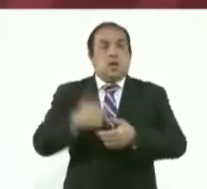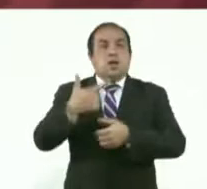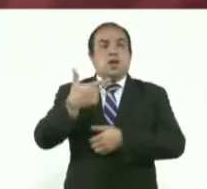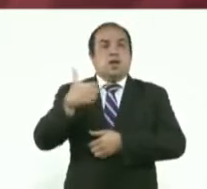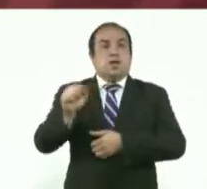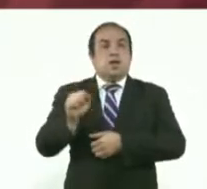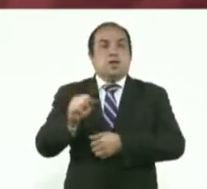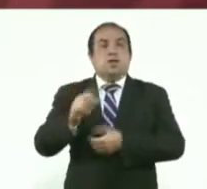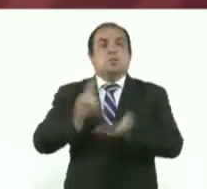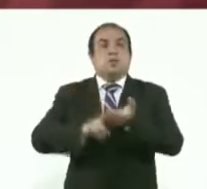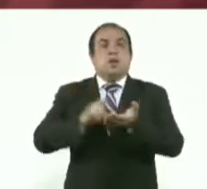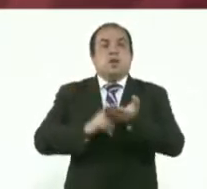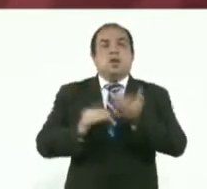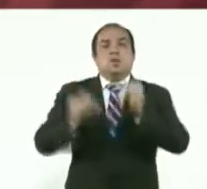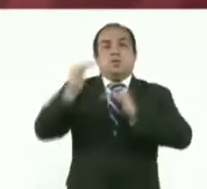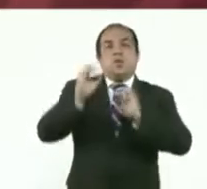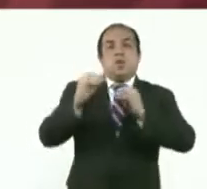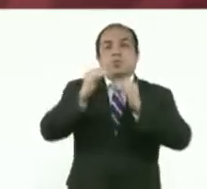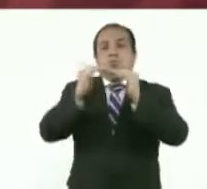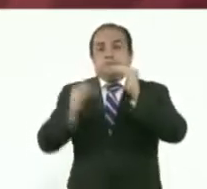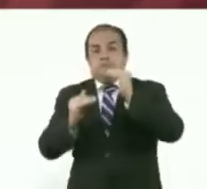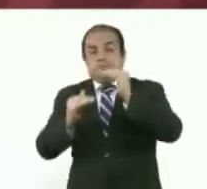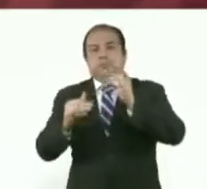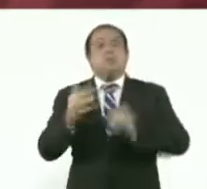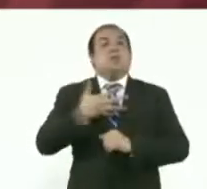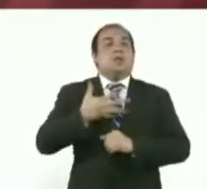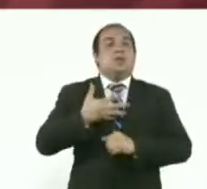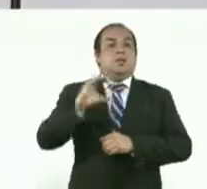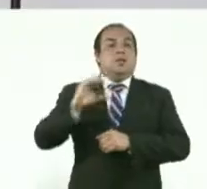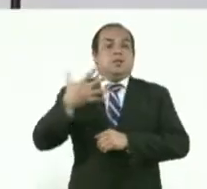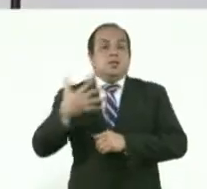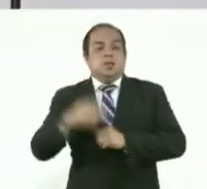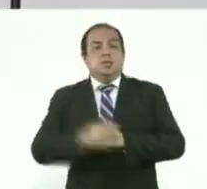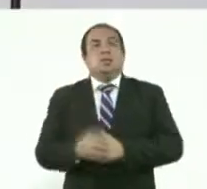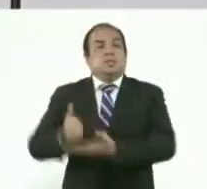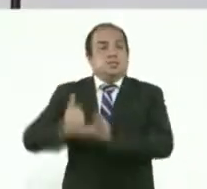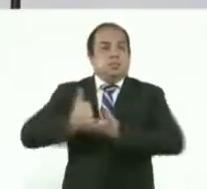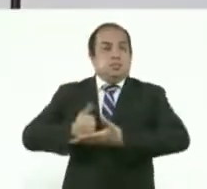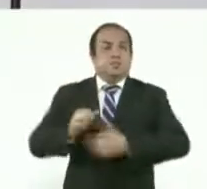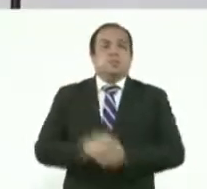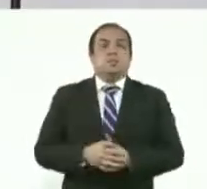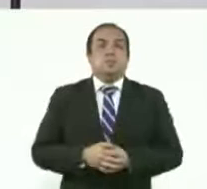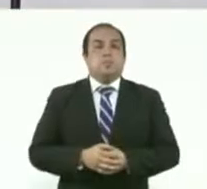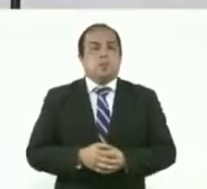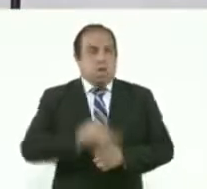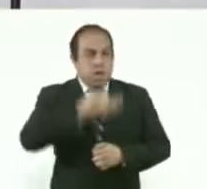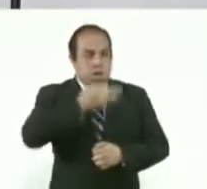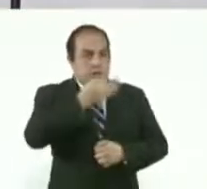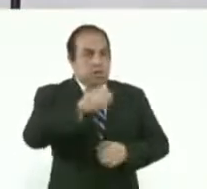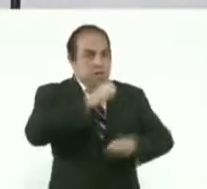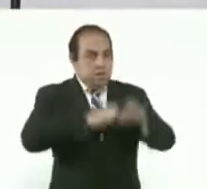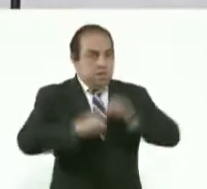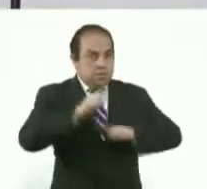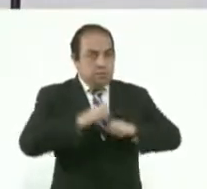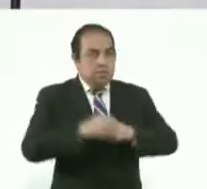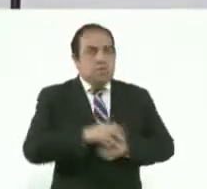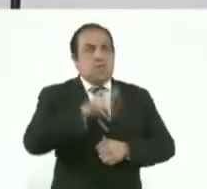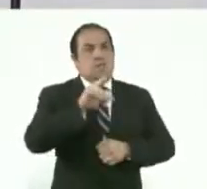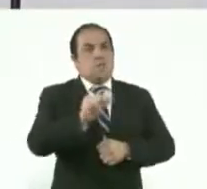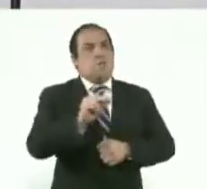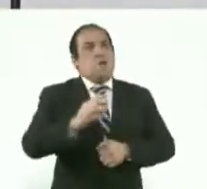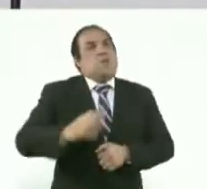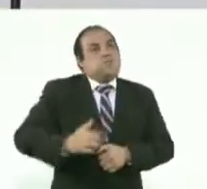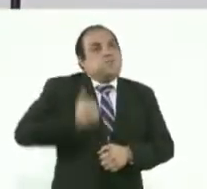tienen más y menos precios a través del C5. Doctora, que habría un llamado a los gasolineros que no, digo, perdón la expresión, que no se agandallen en